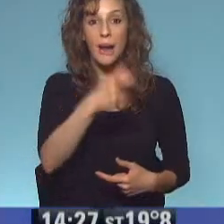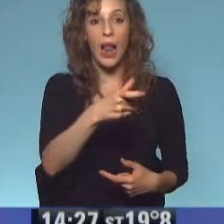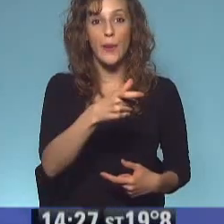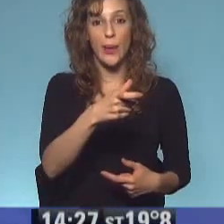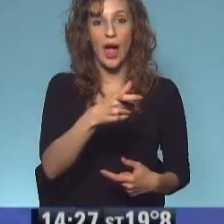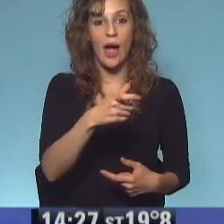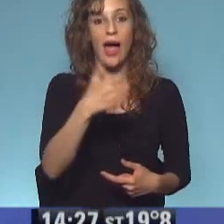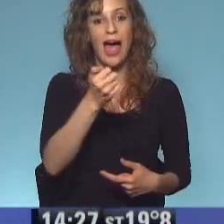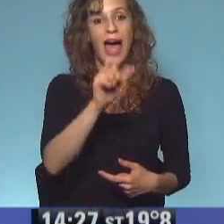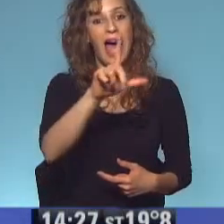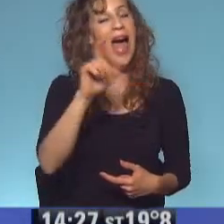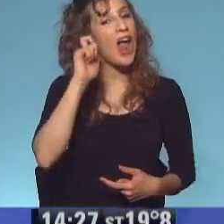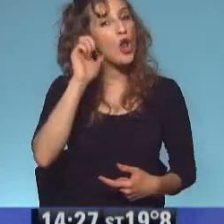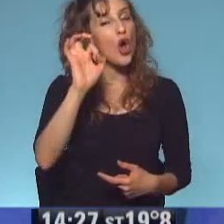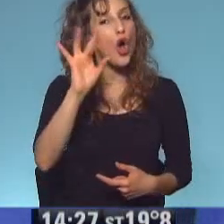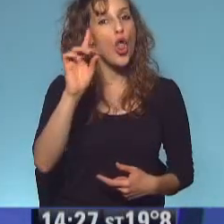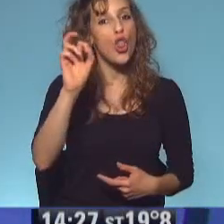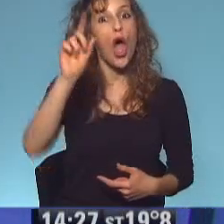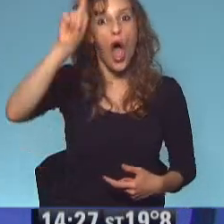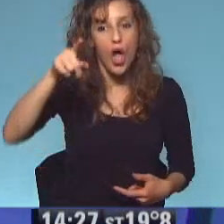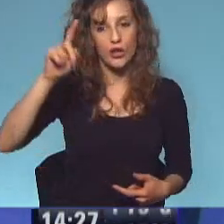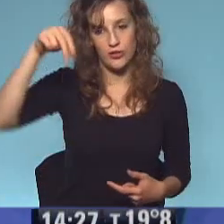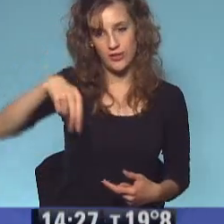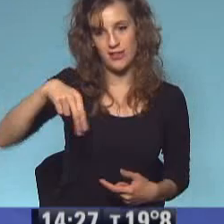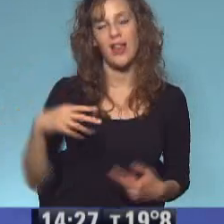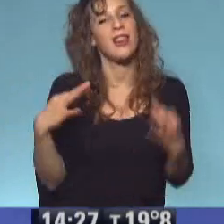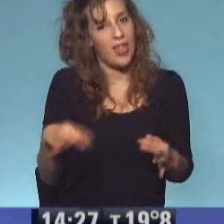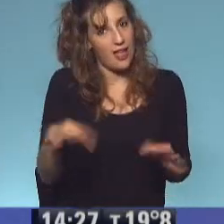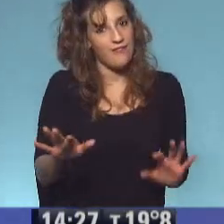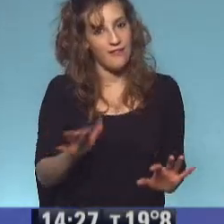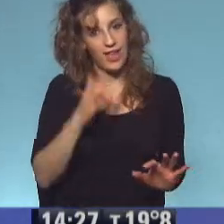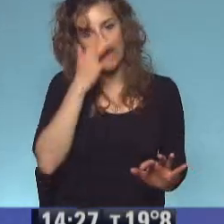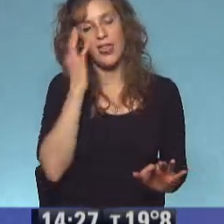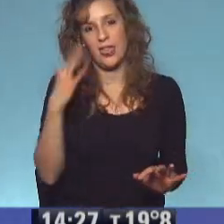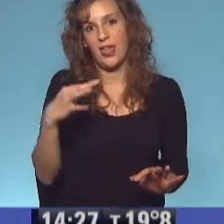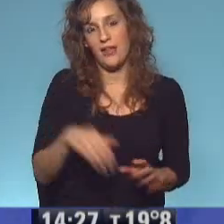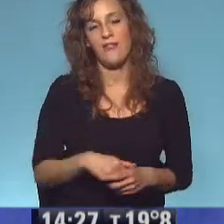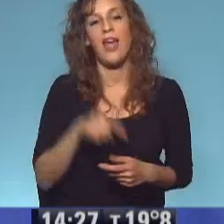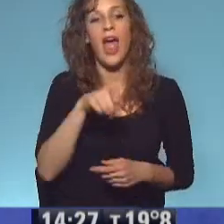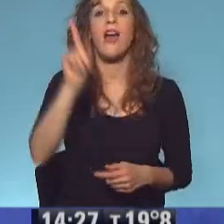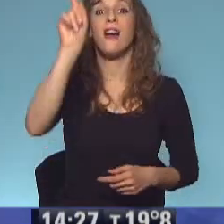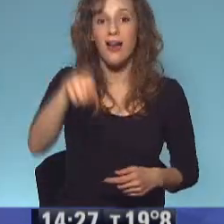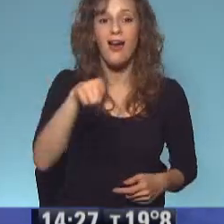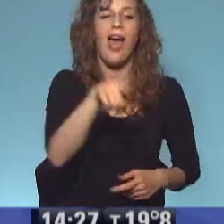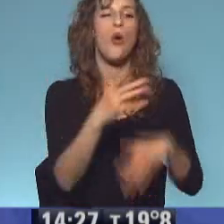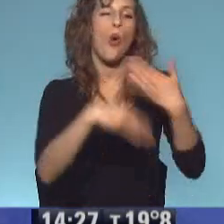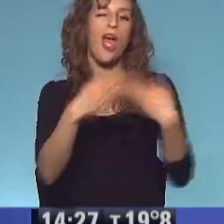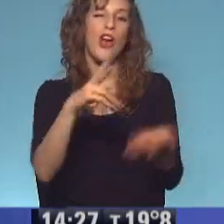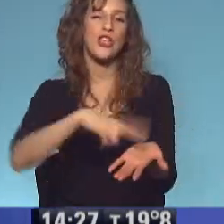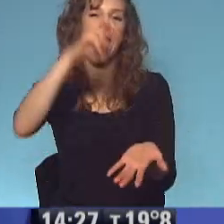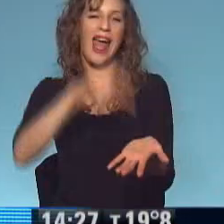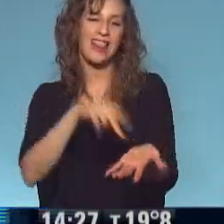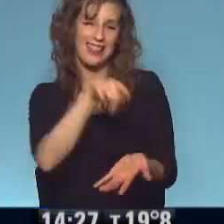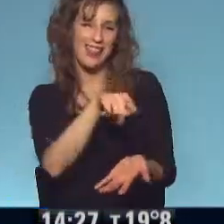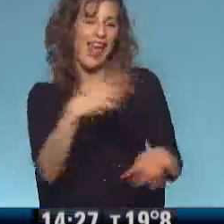saltar. Algodón. Bien. Marrón. Camisón. ¡Qué bien el juego de las tildes! Y si hay palabras